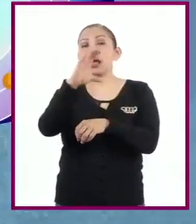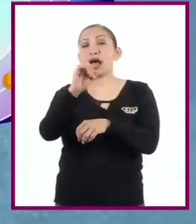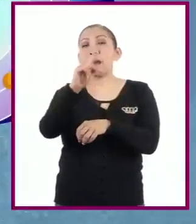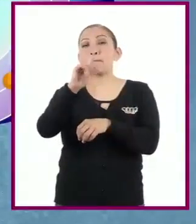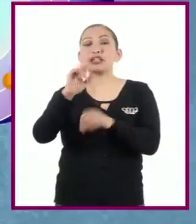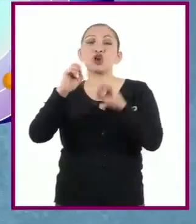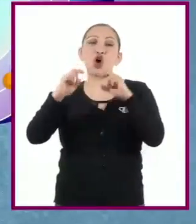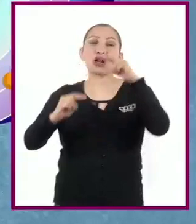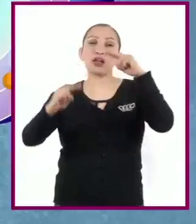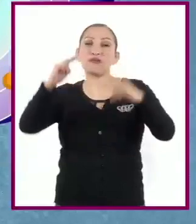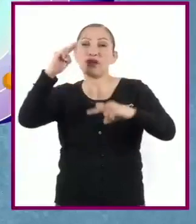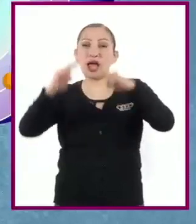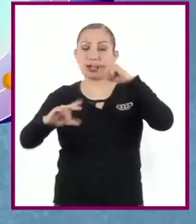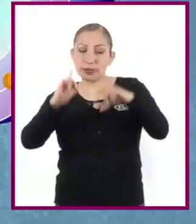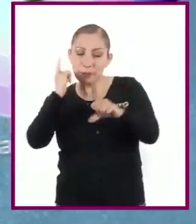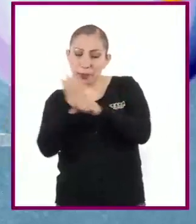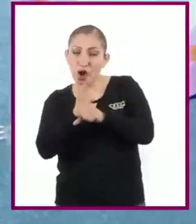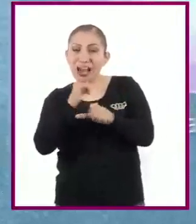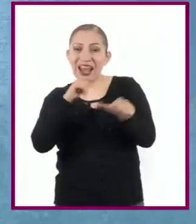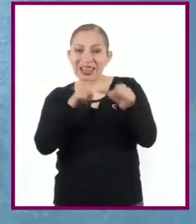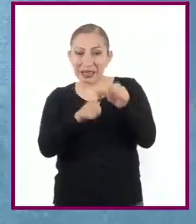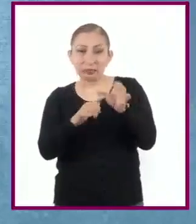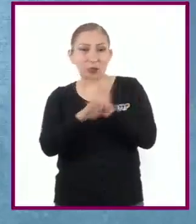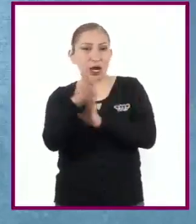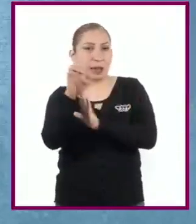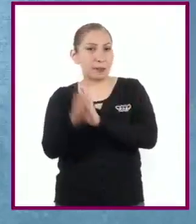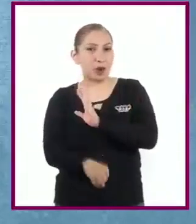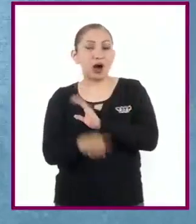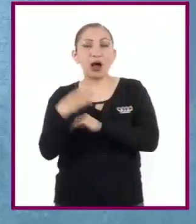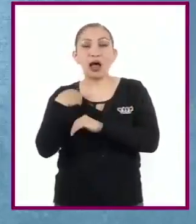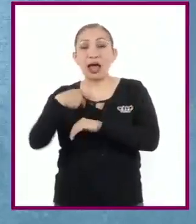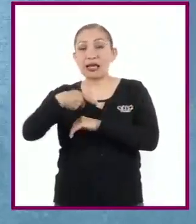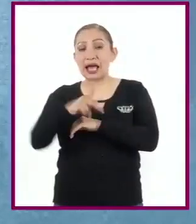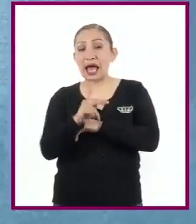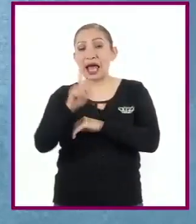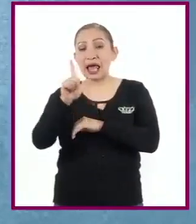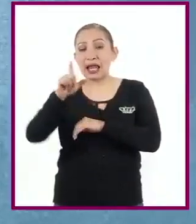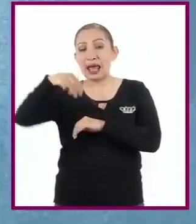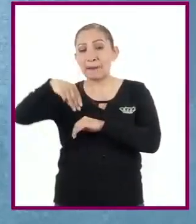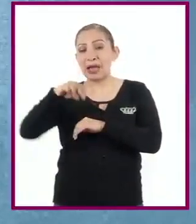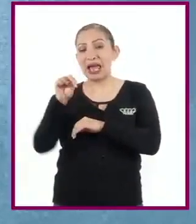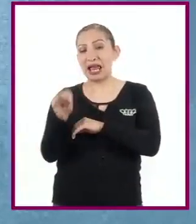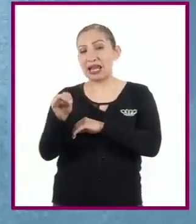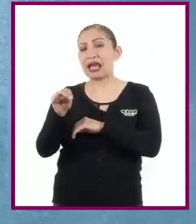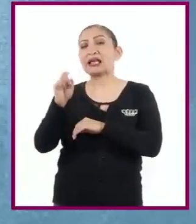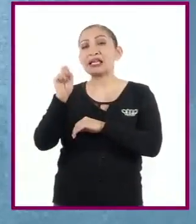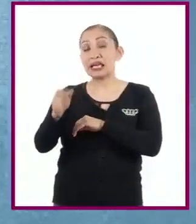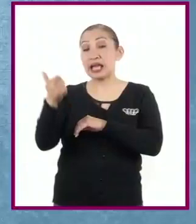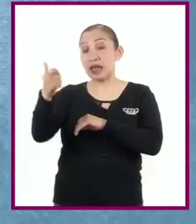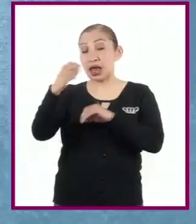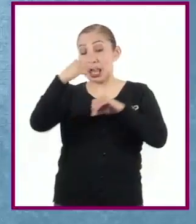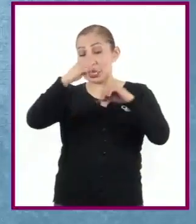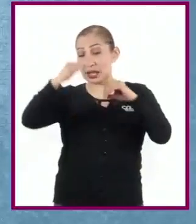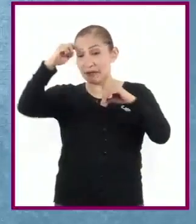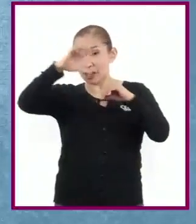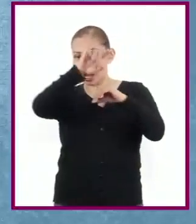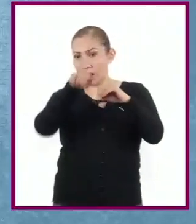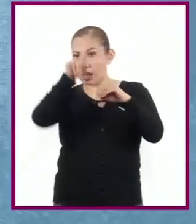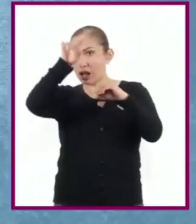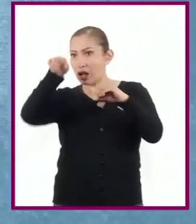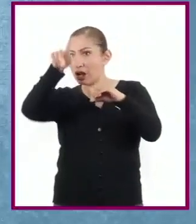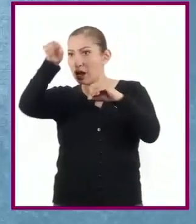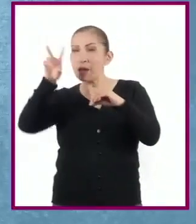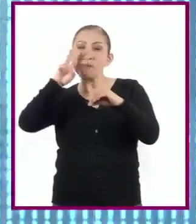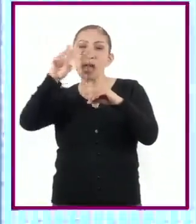o niveles y las identificó con letras, por ejemplo, K, L, M y N, y en cada nivel ubicó un